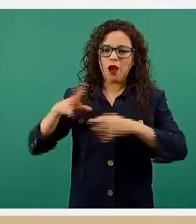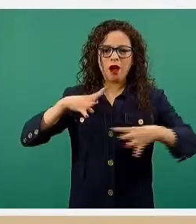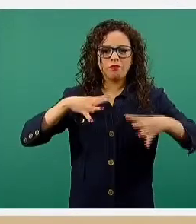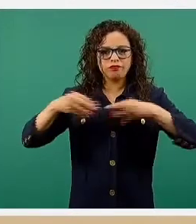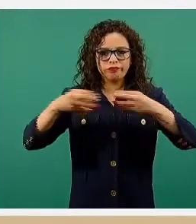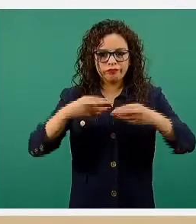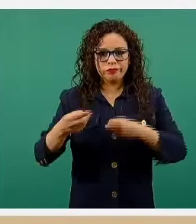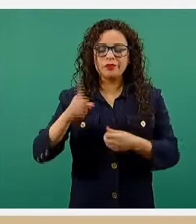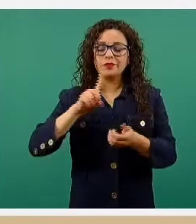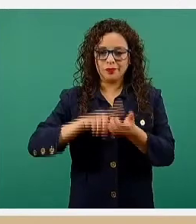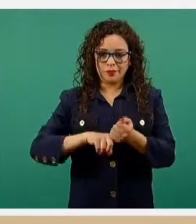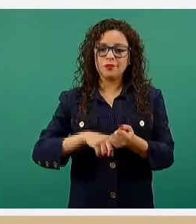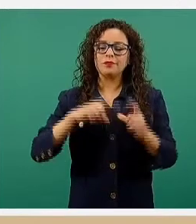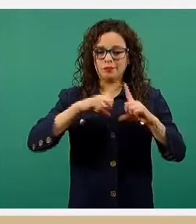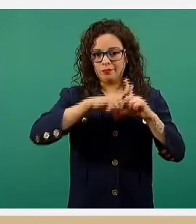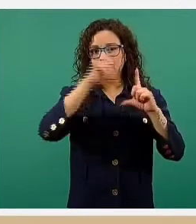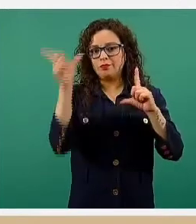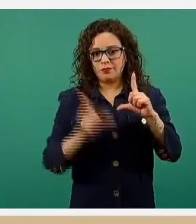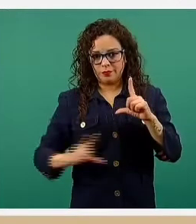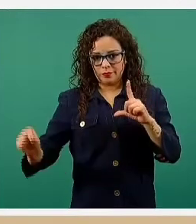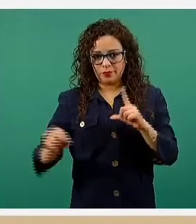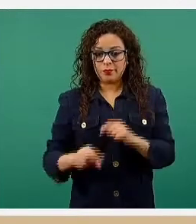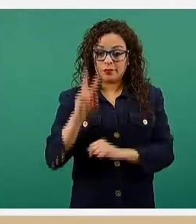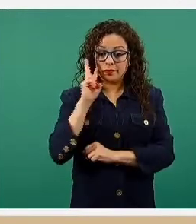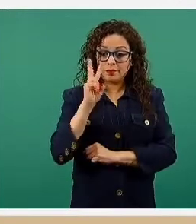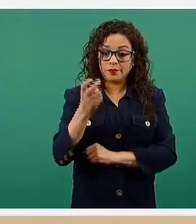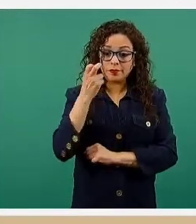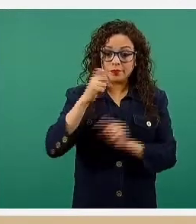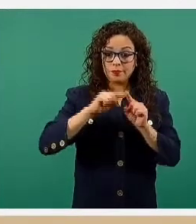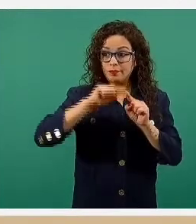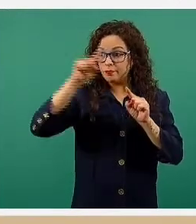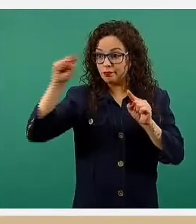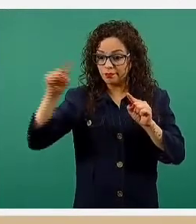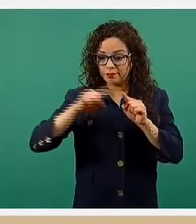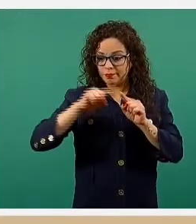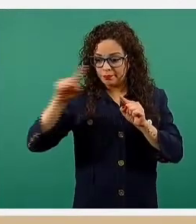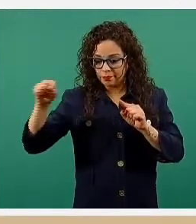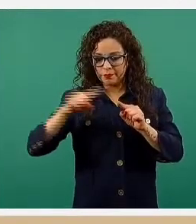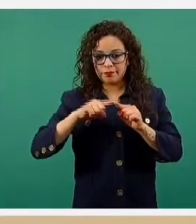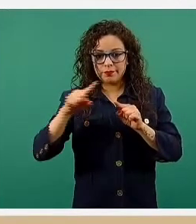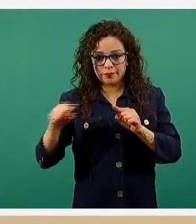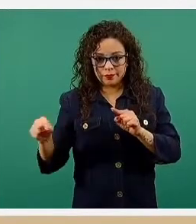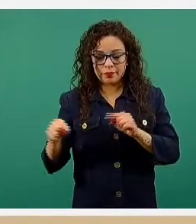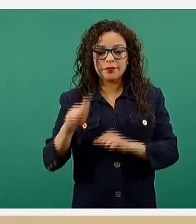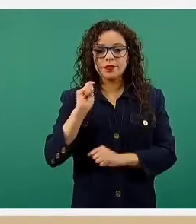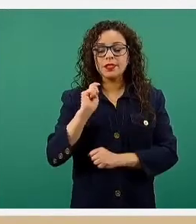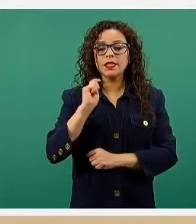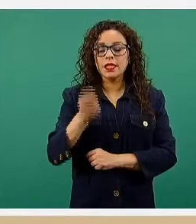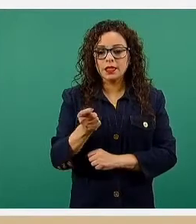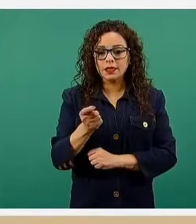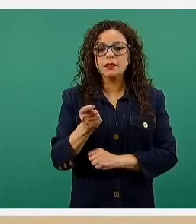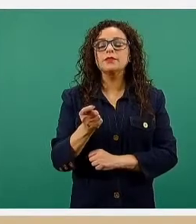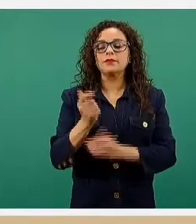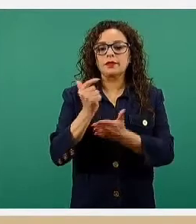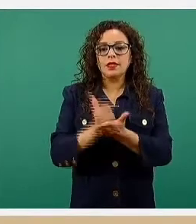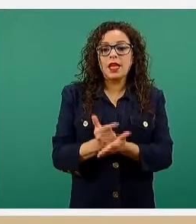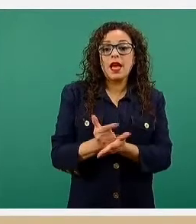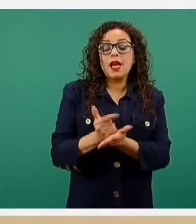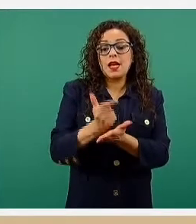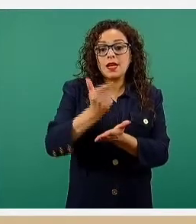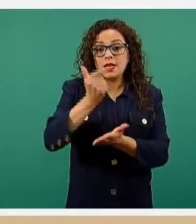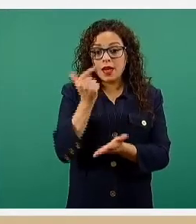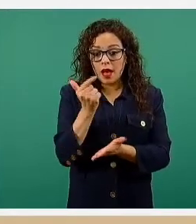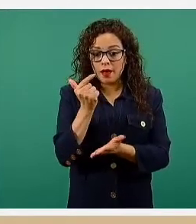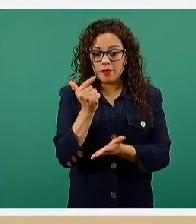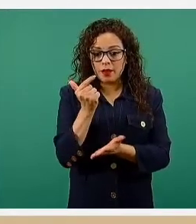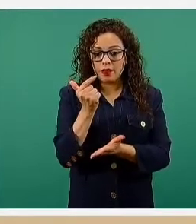nacional. Recordemos que cuando vemos esta gráfica, lo que estamos viendo es precisamente la demanda de casos graves y casos